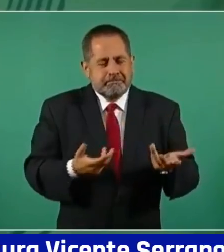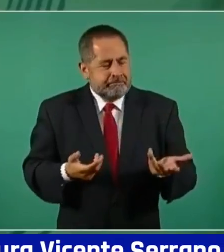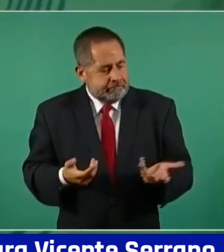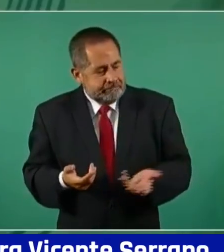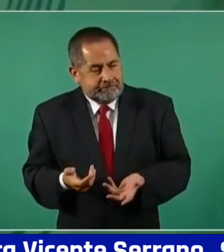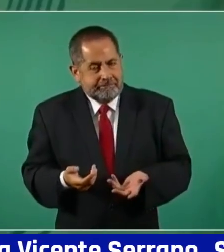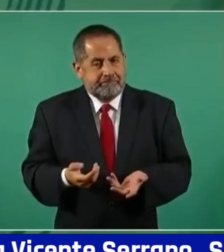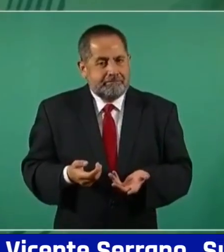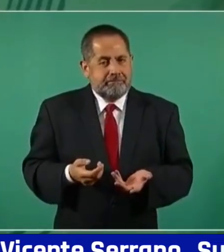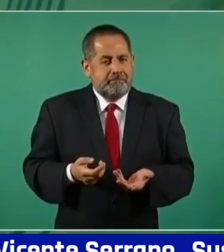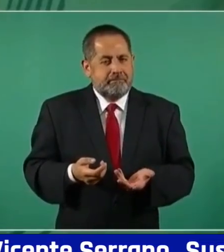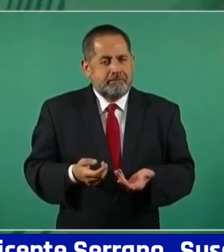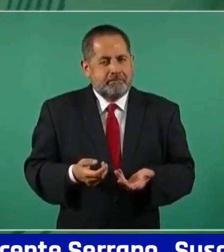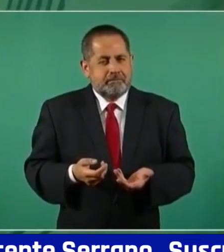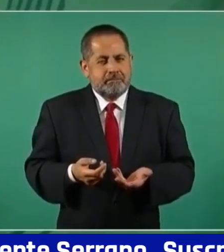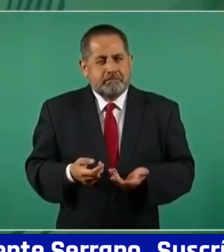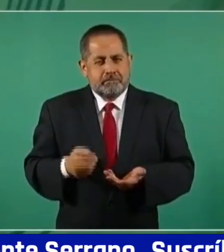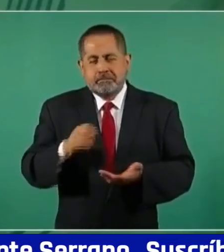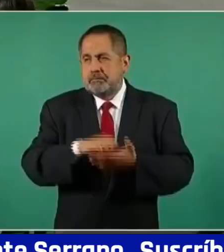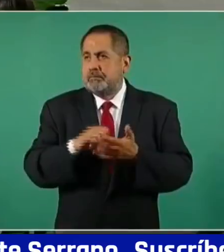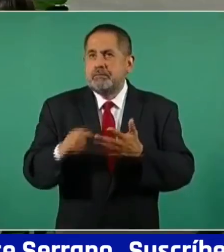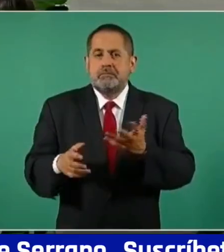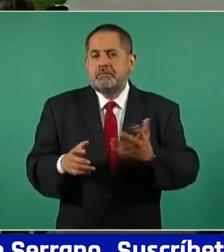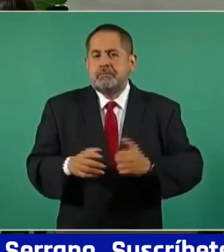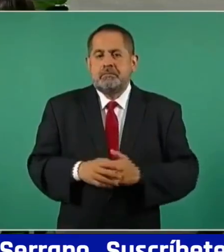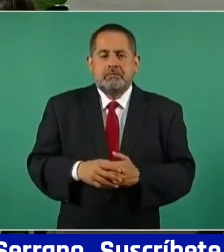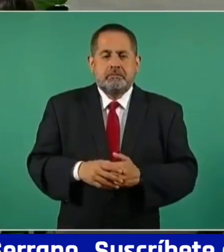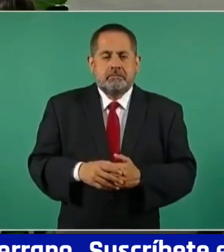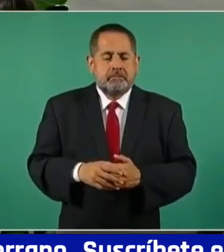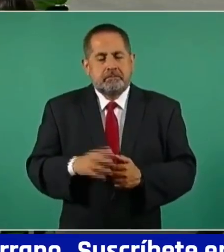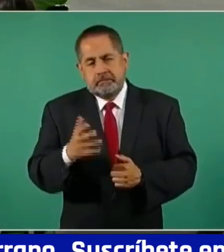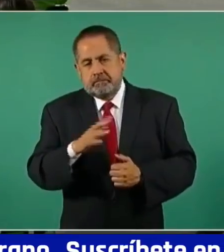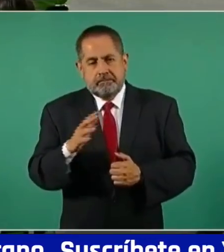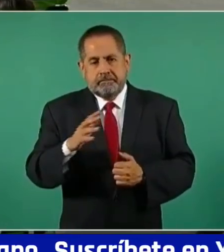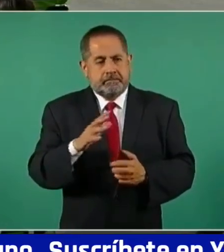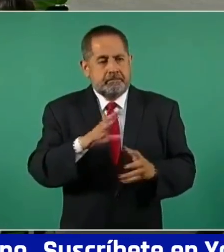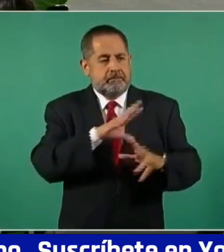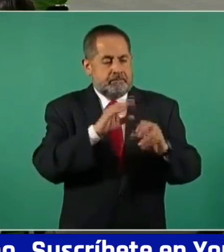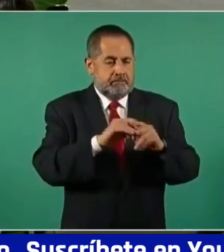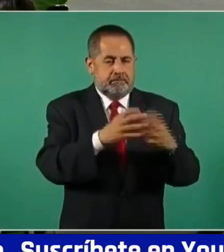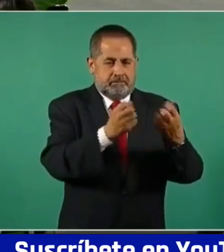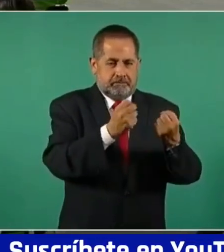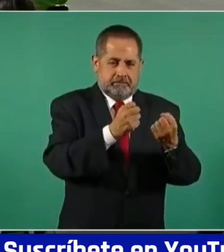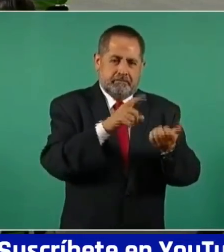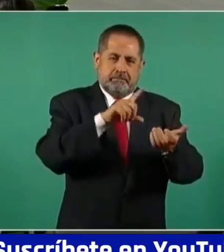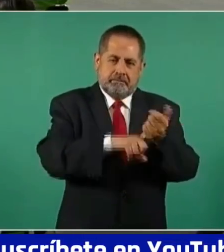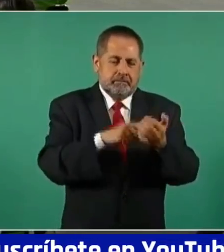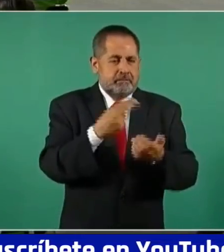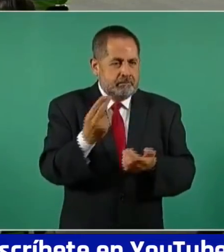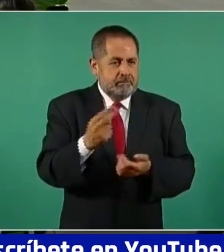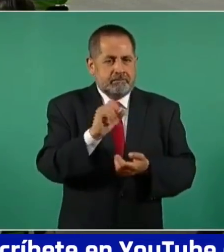en una proporción casi total es agua.